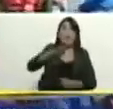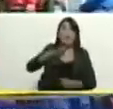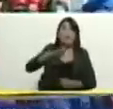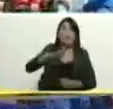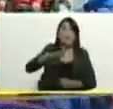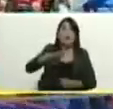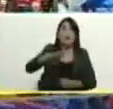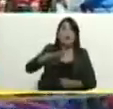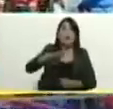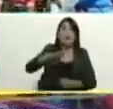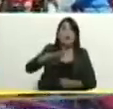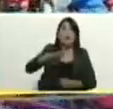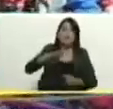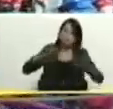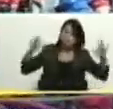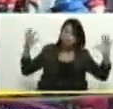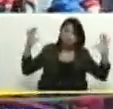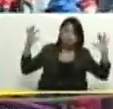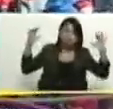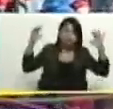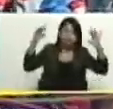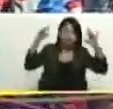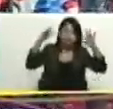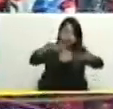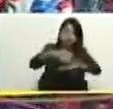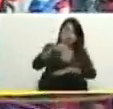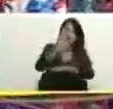en las calles por millones,